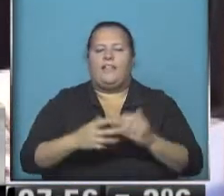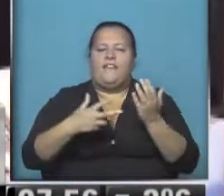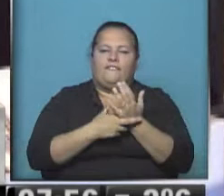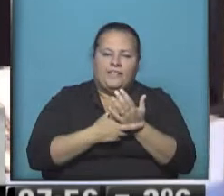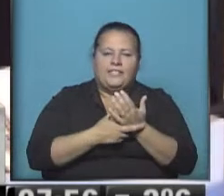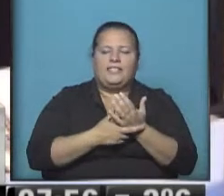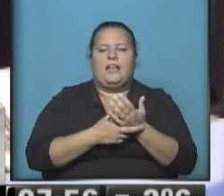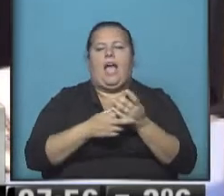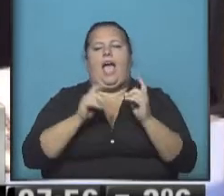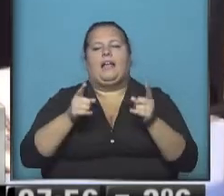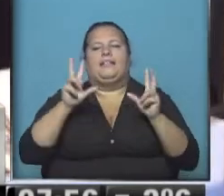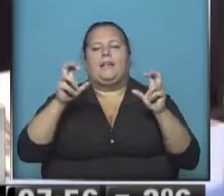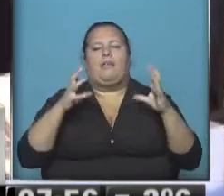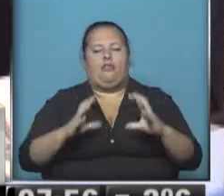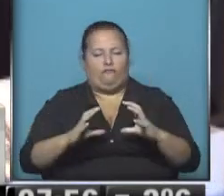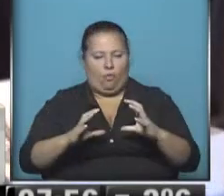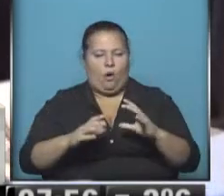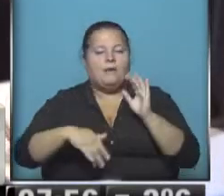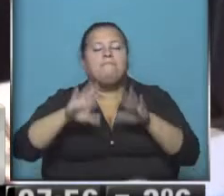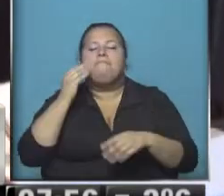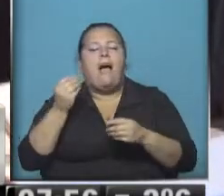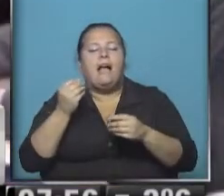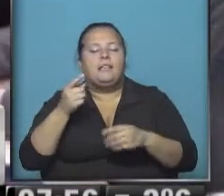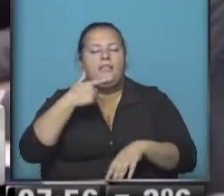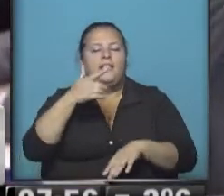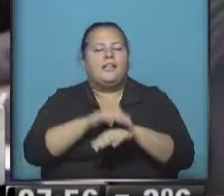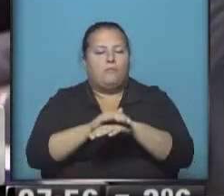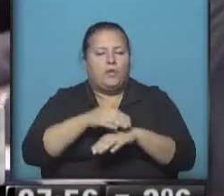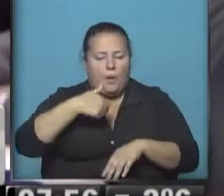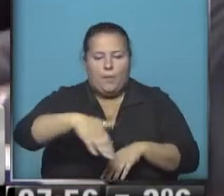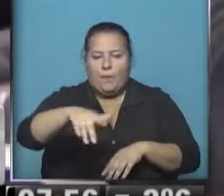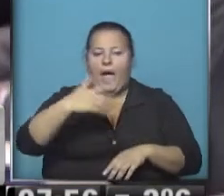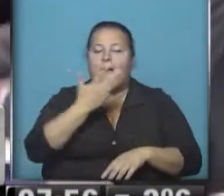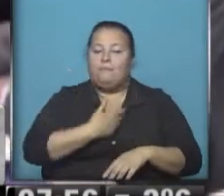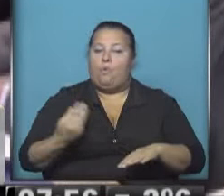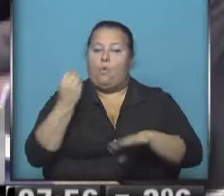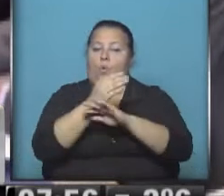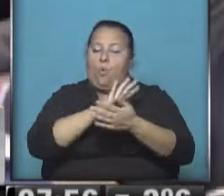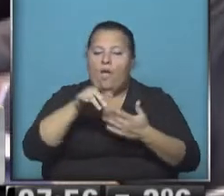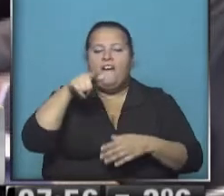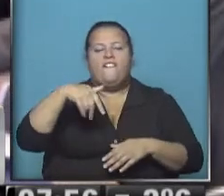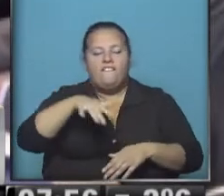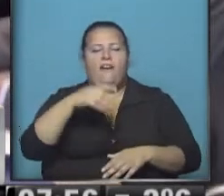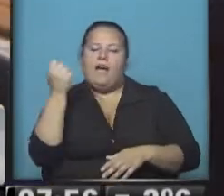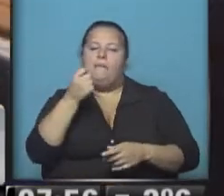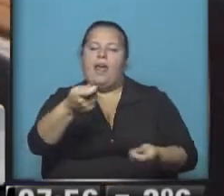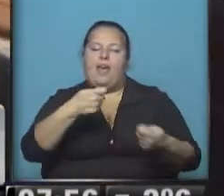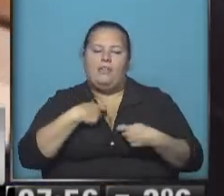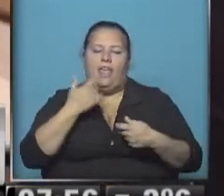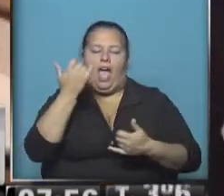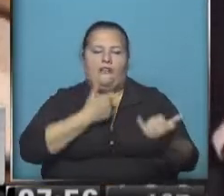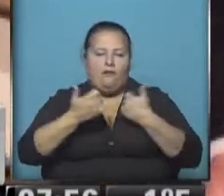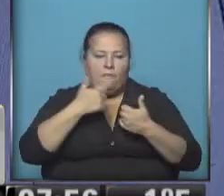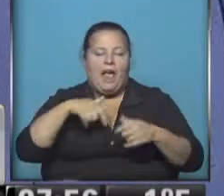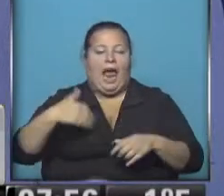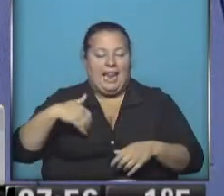todo en el tema fútbol, y en particular se comprometió a que las próximas autoridades, sea quien sea, él va a bregar para que nos den el acceso a